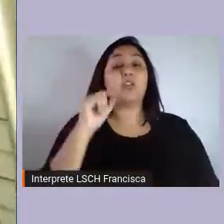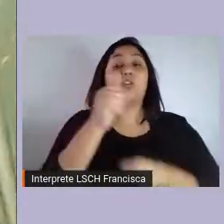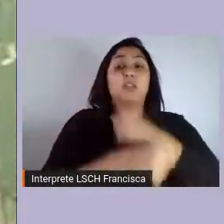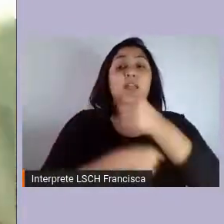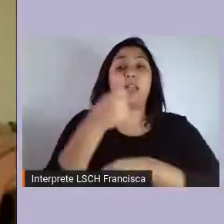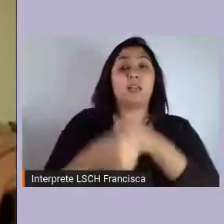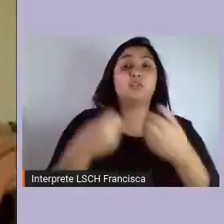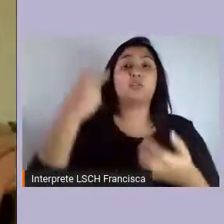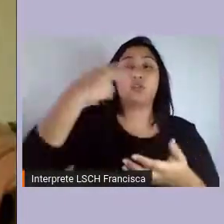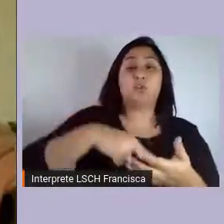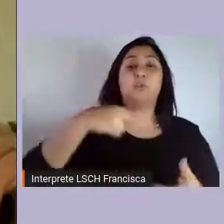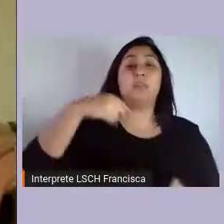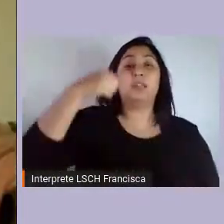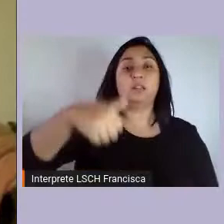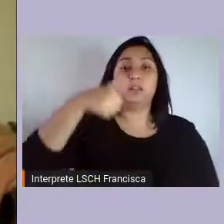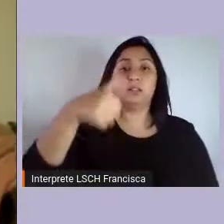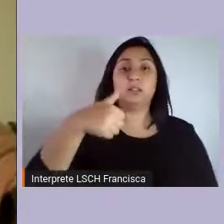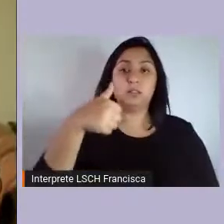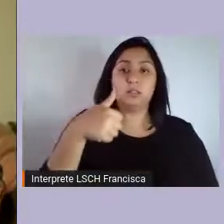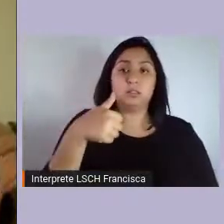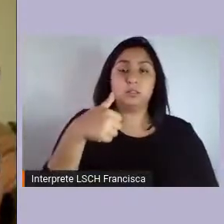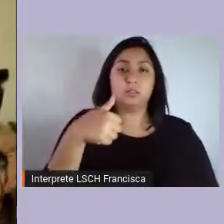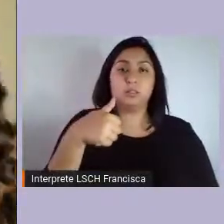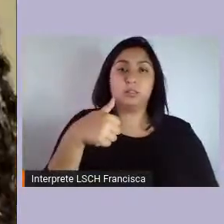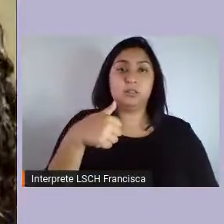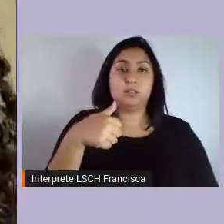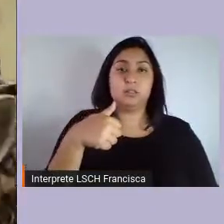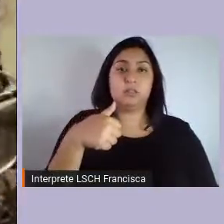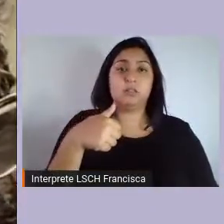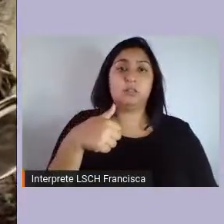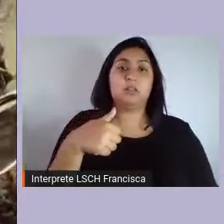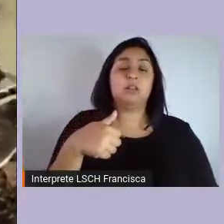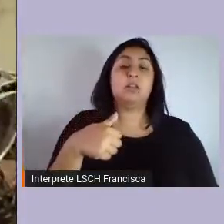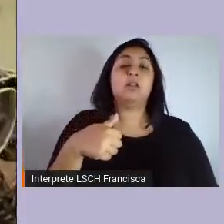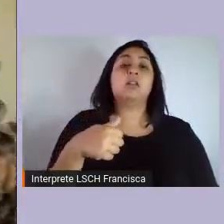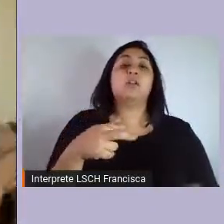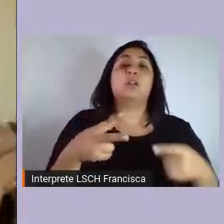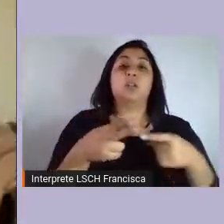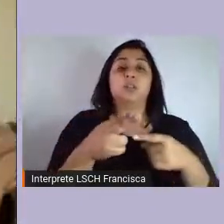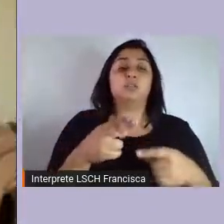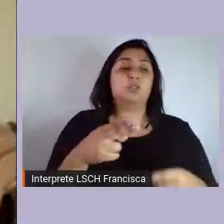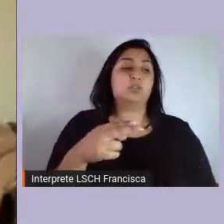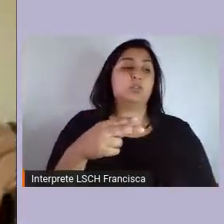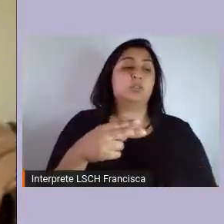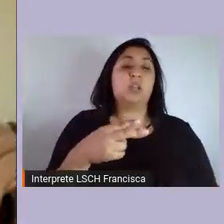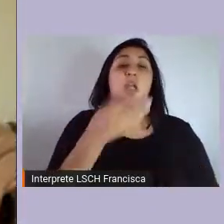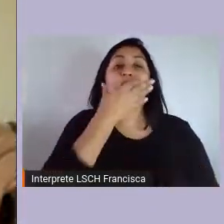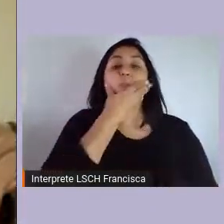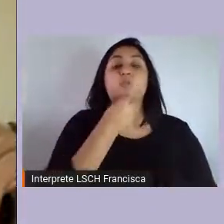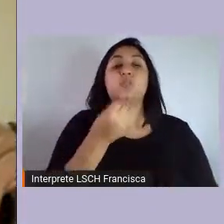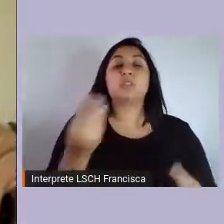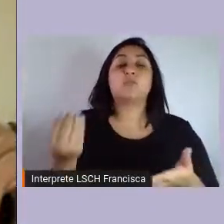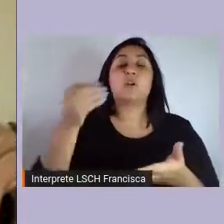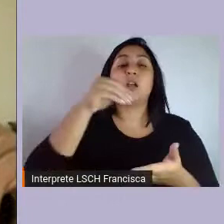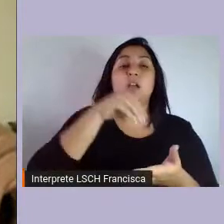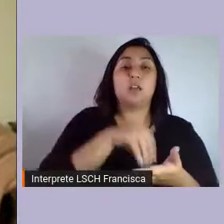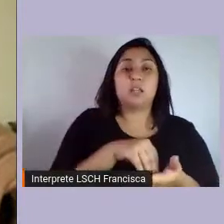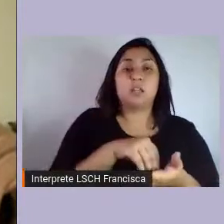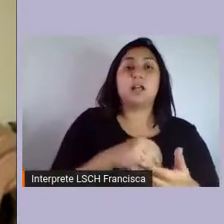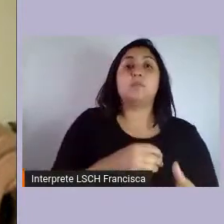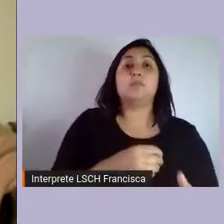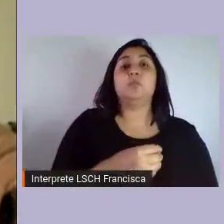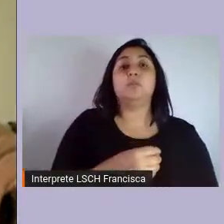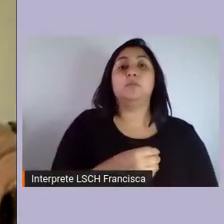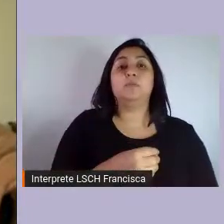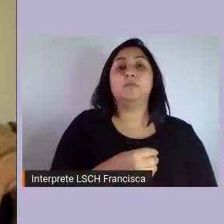hicimos, ¿cierto?, con la colaboración hermosísima de Isabel Parra, agregamos 33 textos que